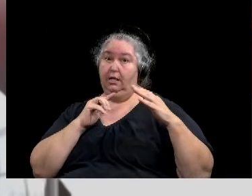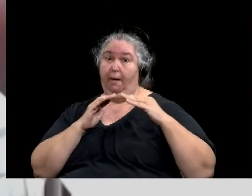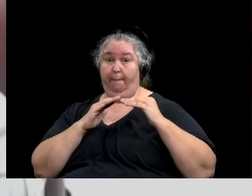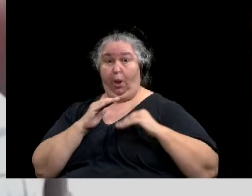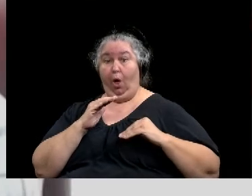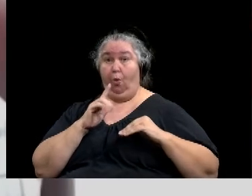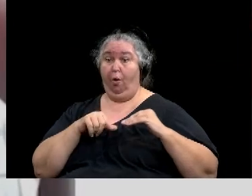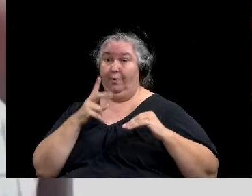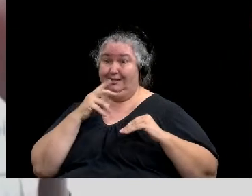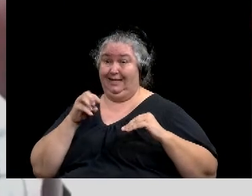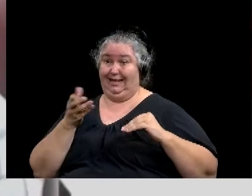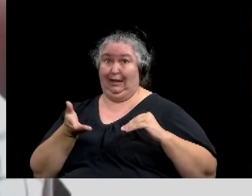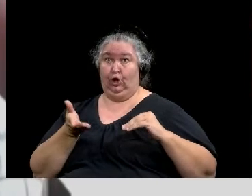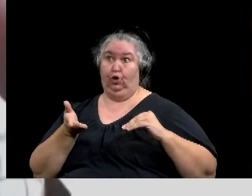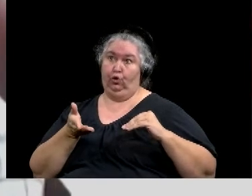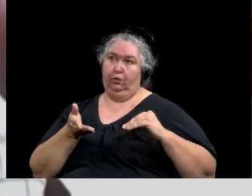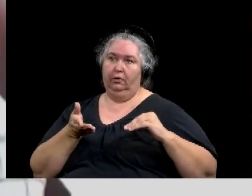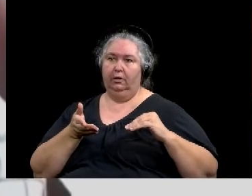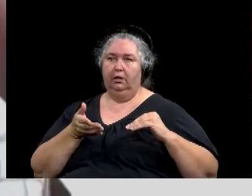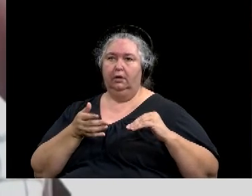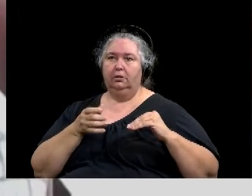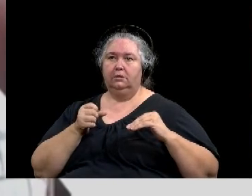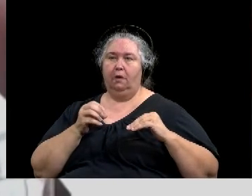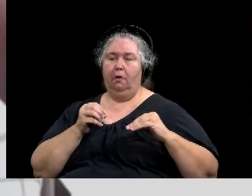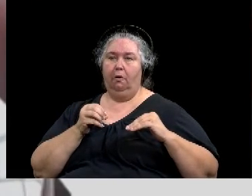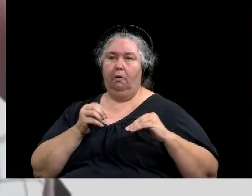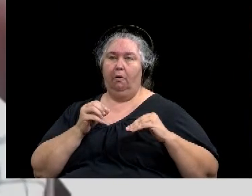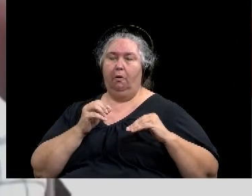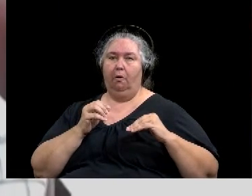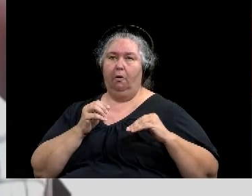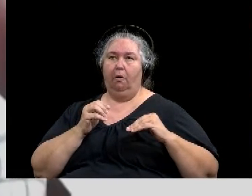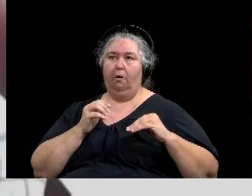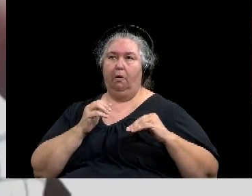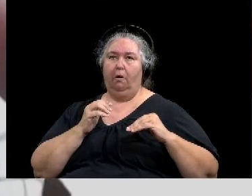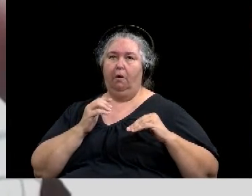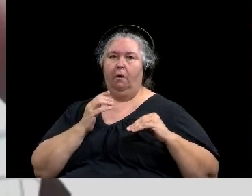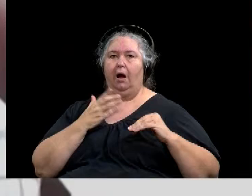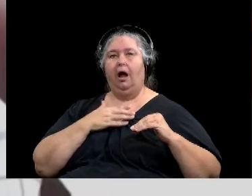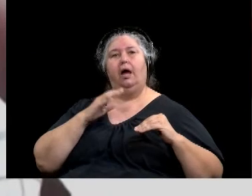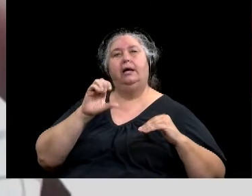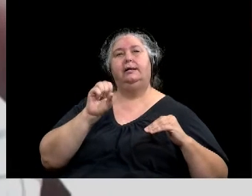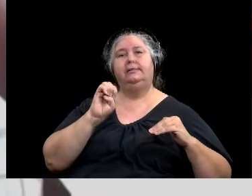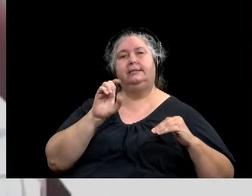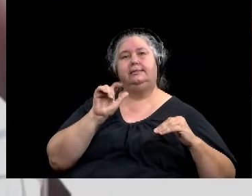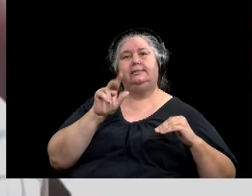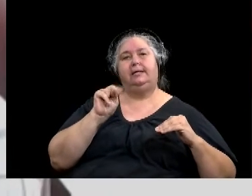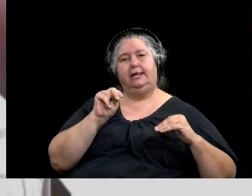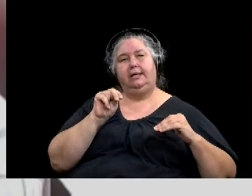él tiene esta reproducción básica está más baja que nuestra área